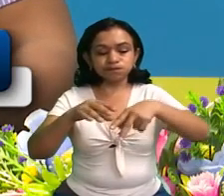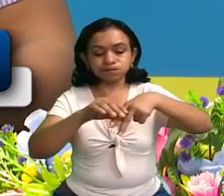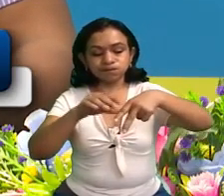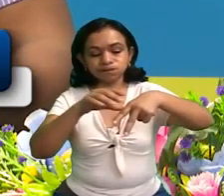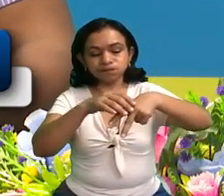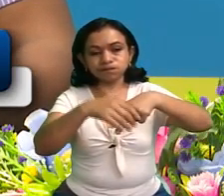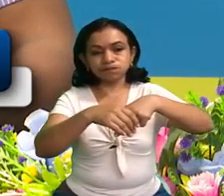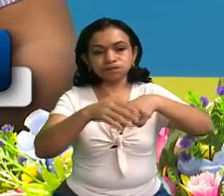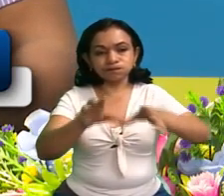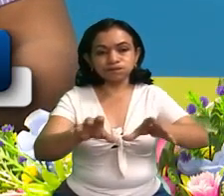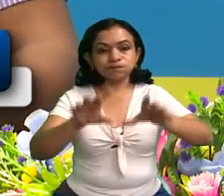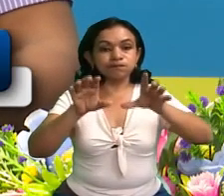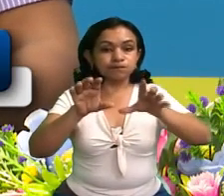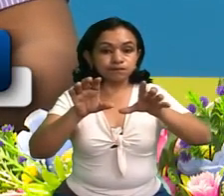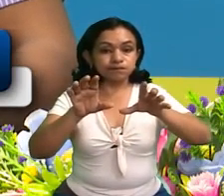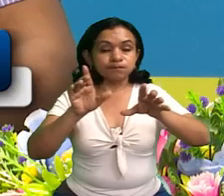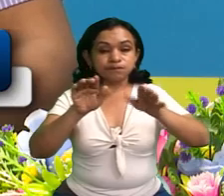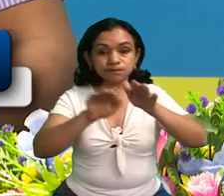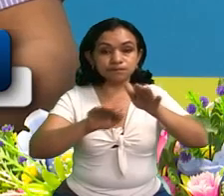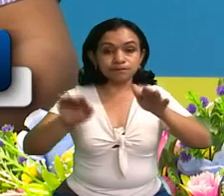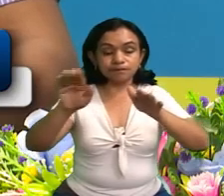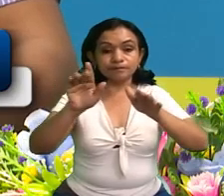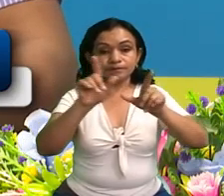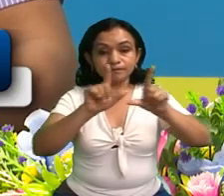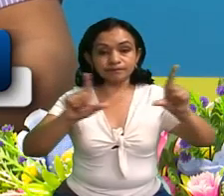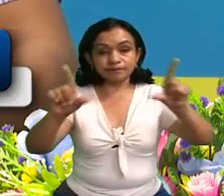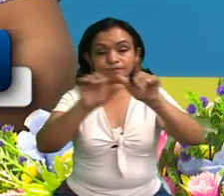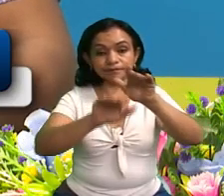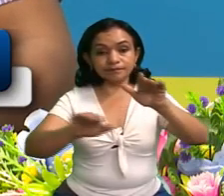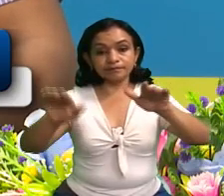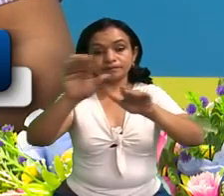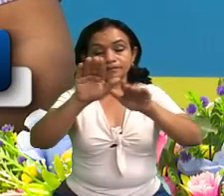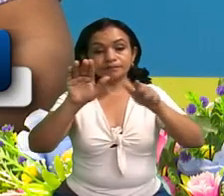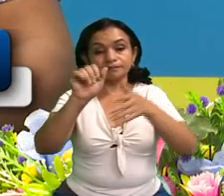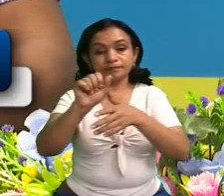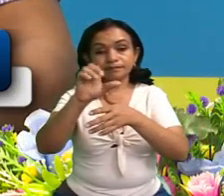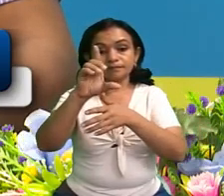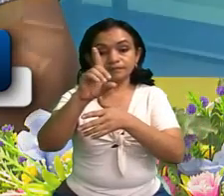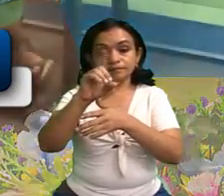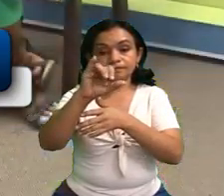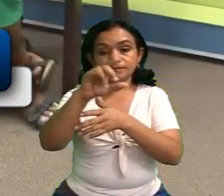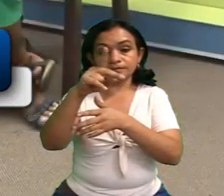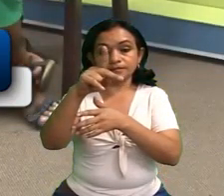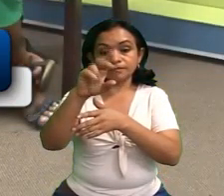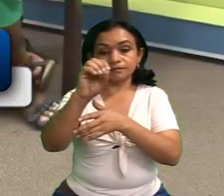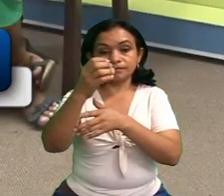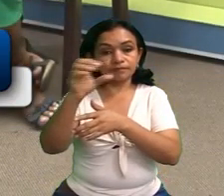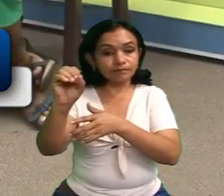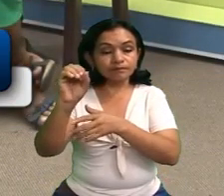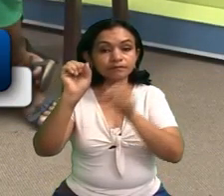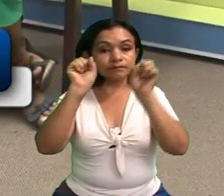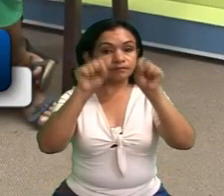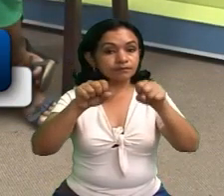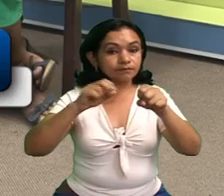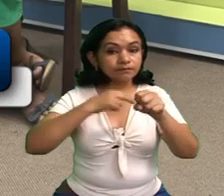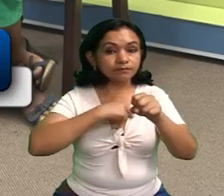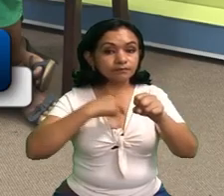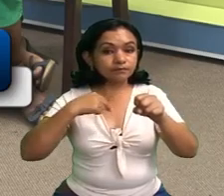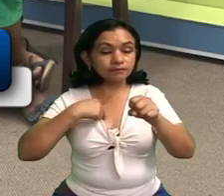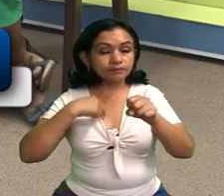los glúteos, que son son las áreas, sí, de mayor tejido adiposo. Ahora, ¿qué podemos hacer o qué pueden